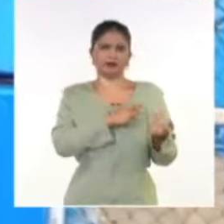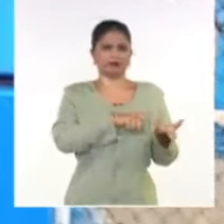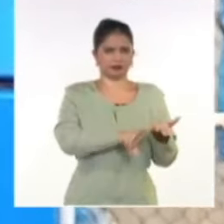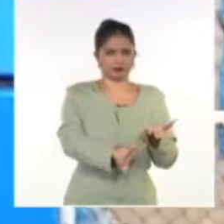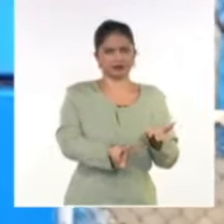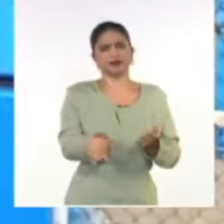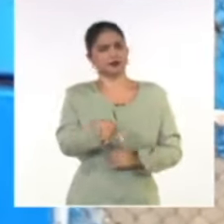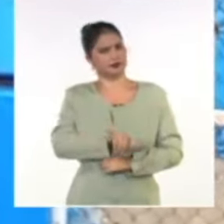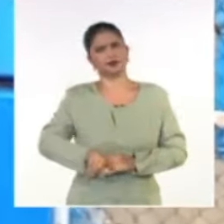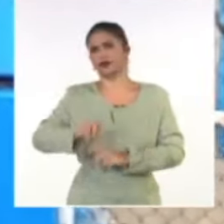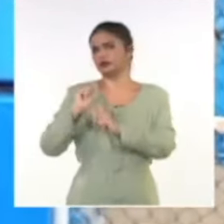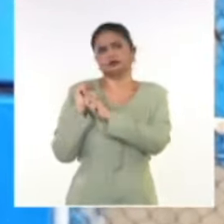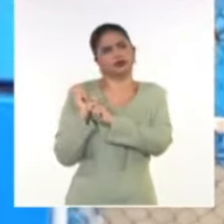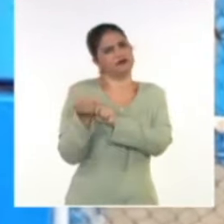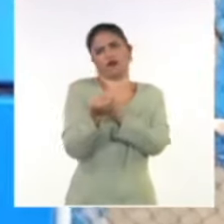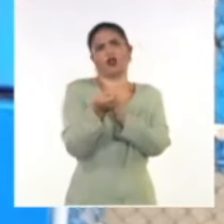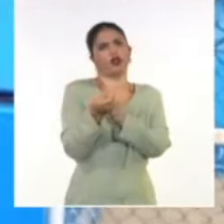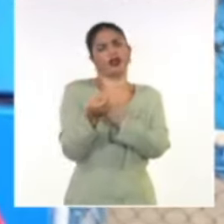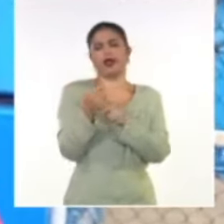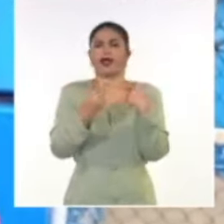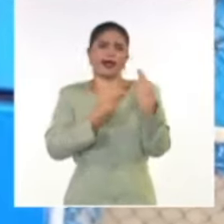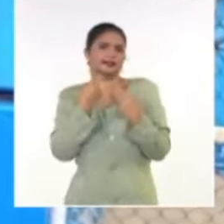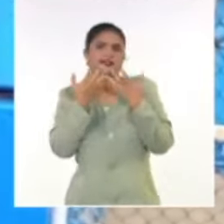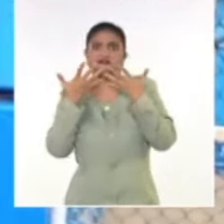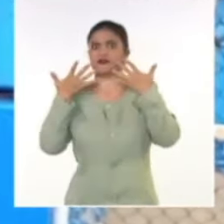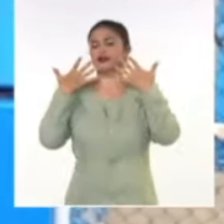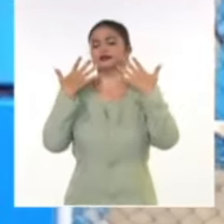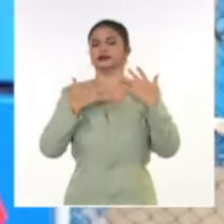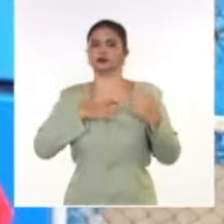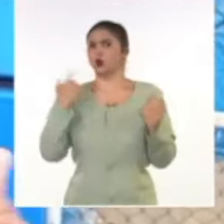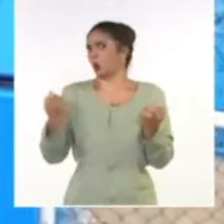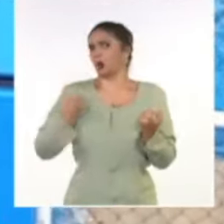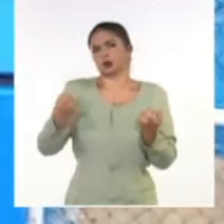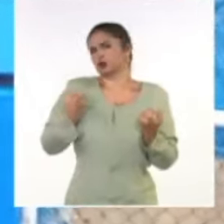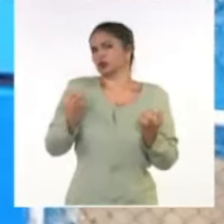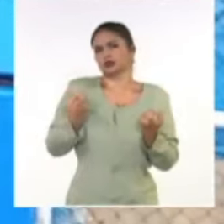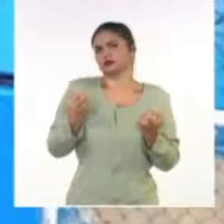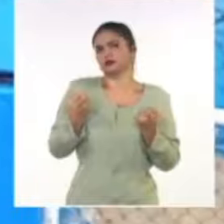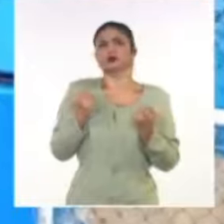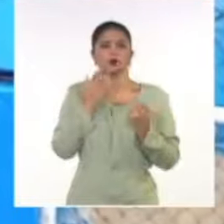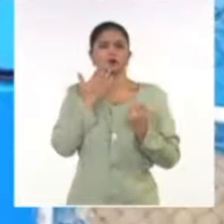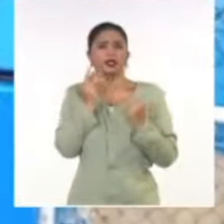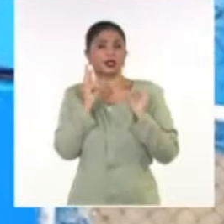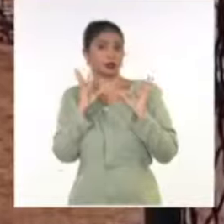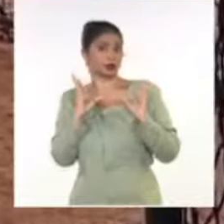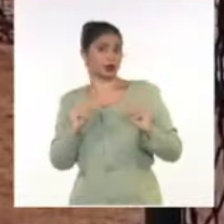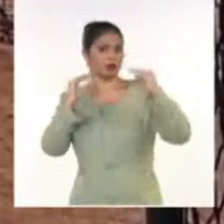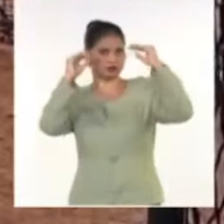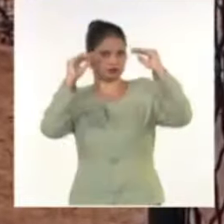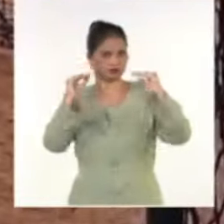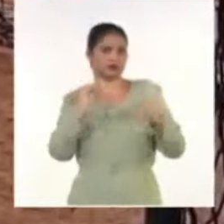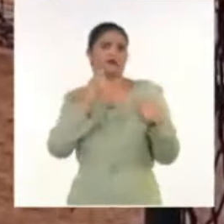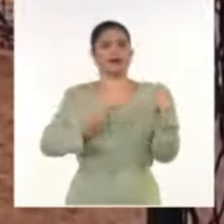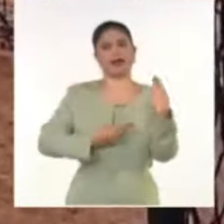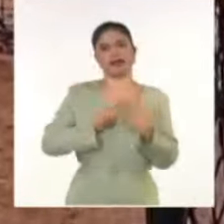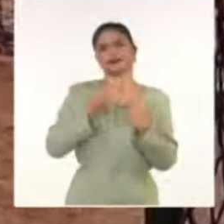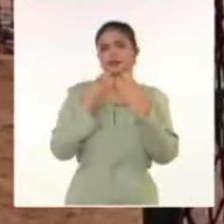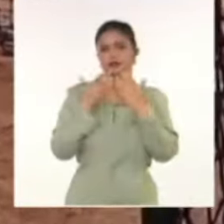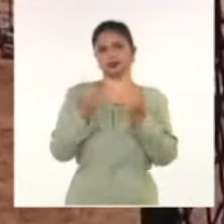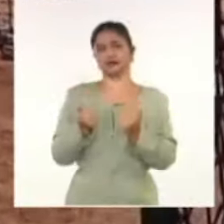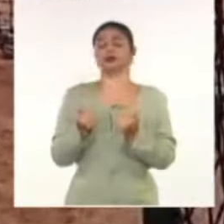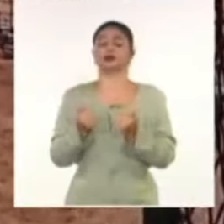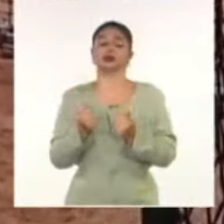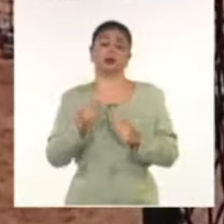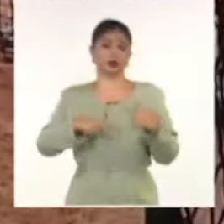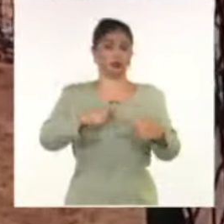jugar al béisbol como lo juego así, como lo juego alegre. Y bueno, nada, luchar aquí por un puesto, hacerlo todo, tratar de hacerlo bien y sobre todo ir superándome cada